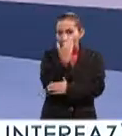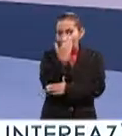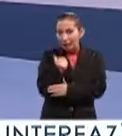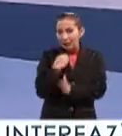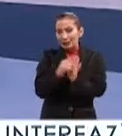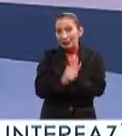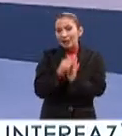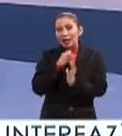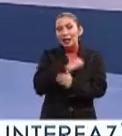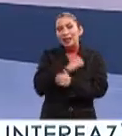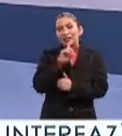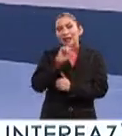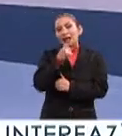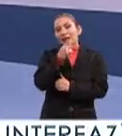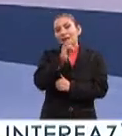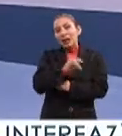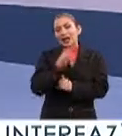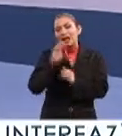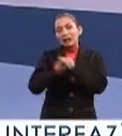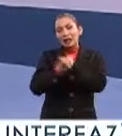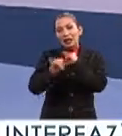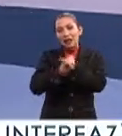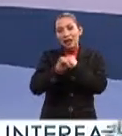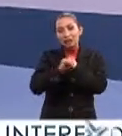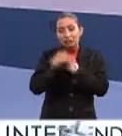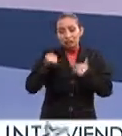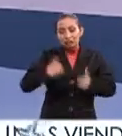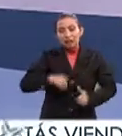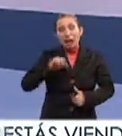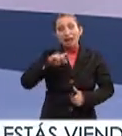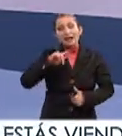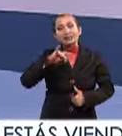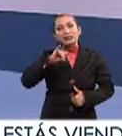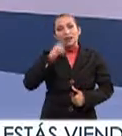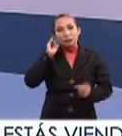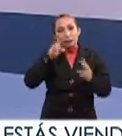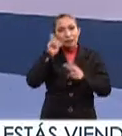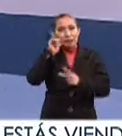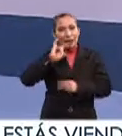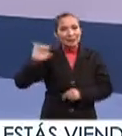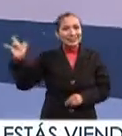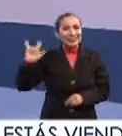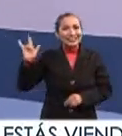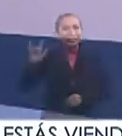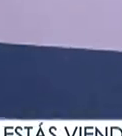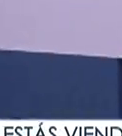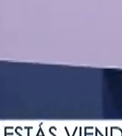por las señales de televisión educativa y las redes sociales. Yo soy Ana Cristina Olvera y nos vemos mañana.